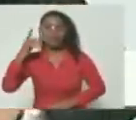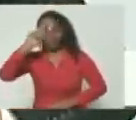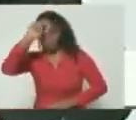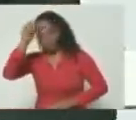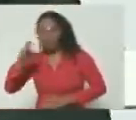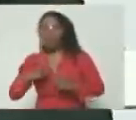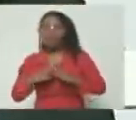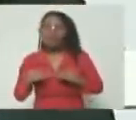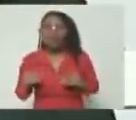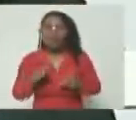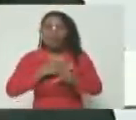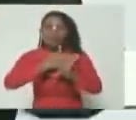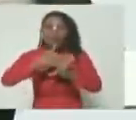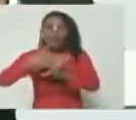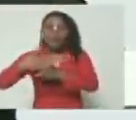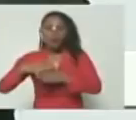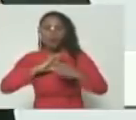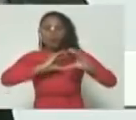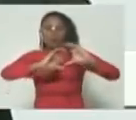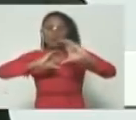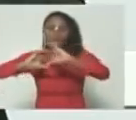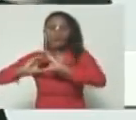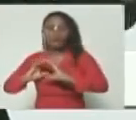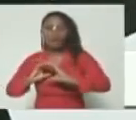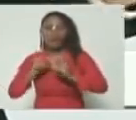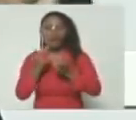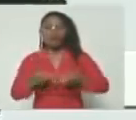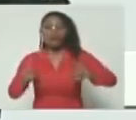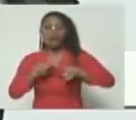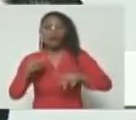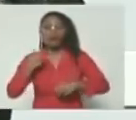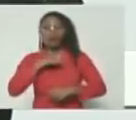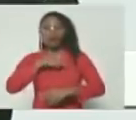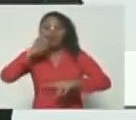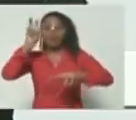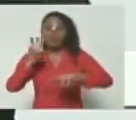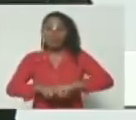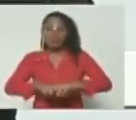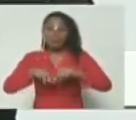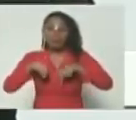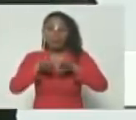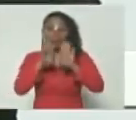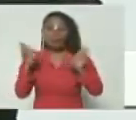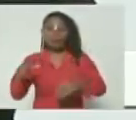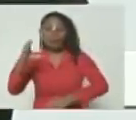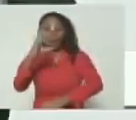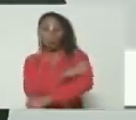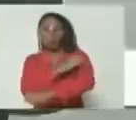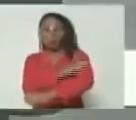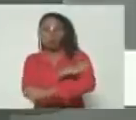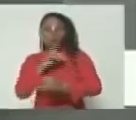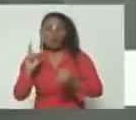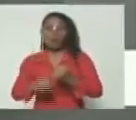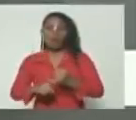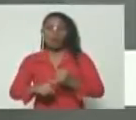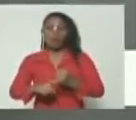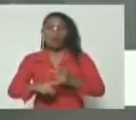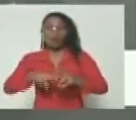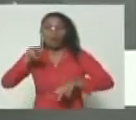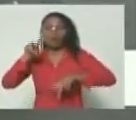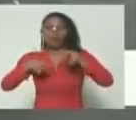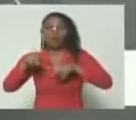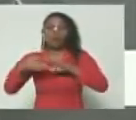todos conversamos. La valentía para nosotros estar aquí sentados en esta mesa como oposición, exponiéndonos al